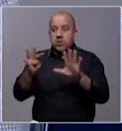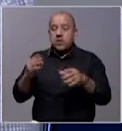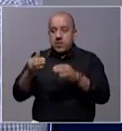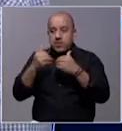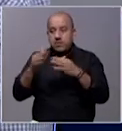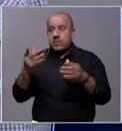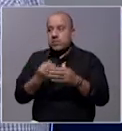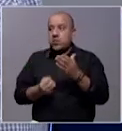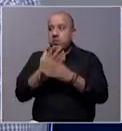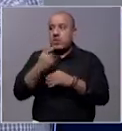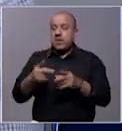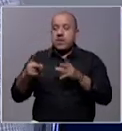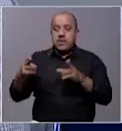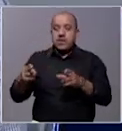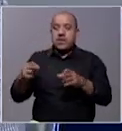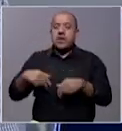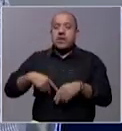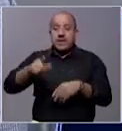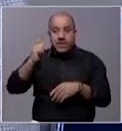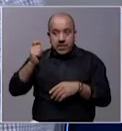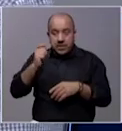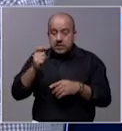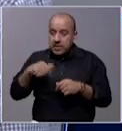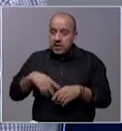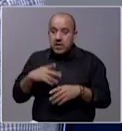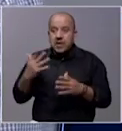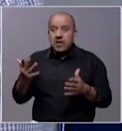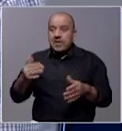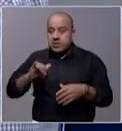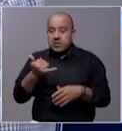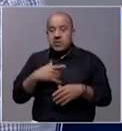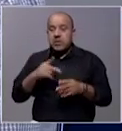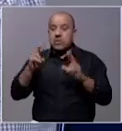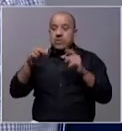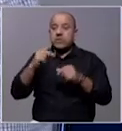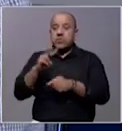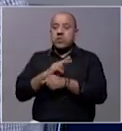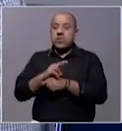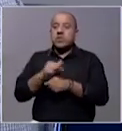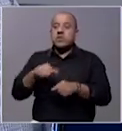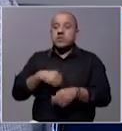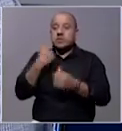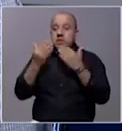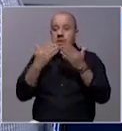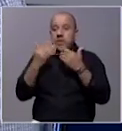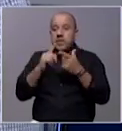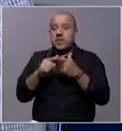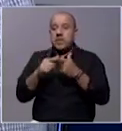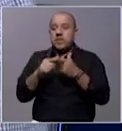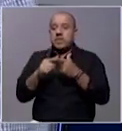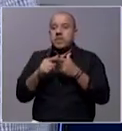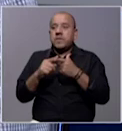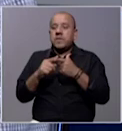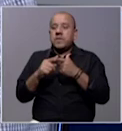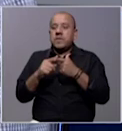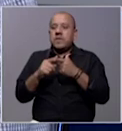por supuesto la emergencia no es la única medida que vamos a impulsar en materia de seguridad en el mismo documento se habla que se ha mencionado mucho en la